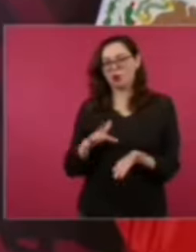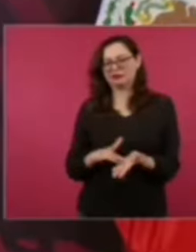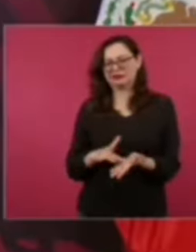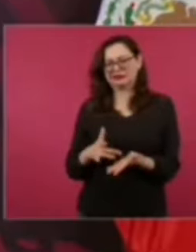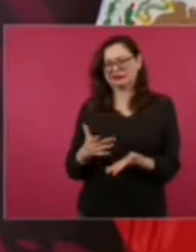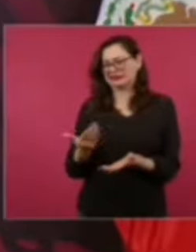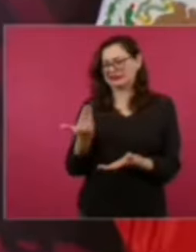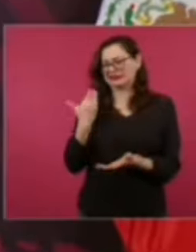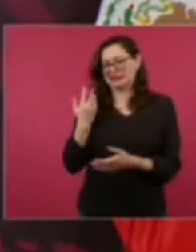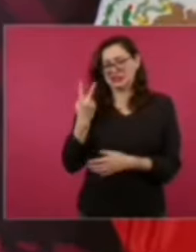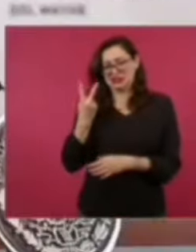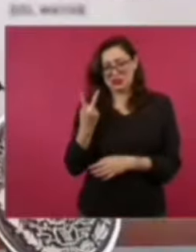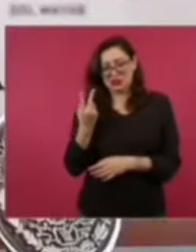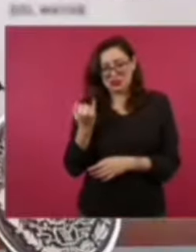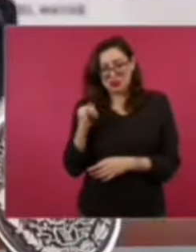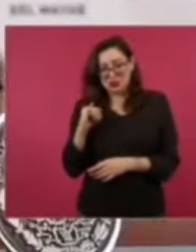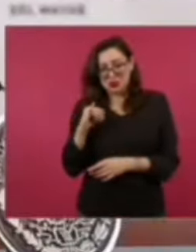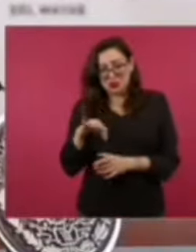no una cosa